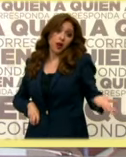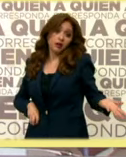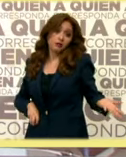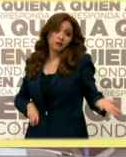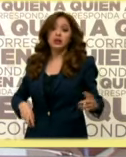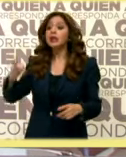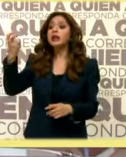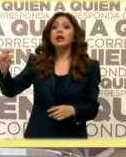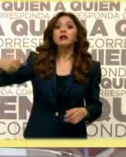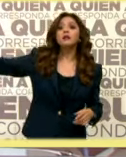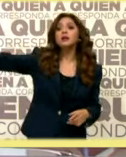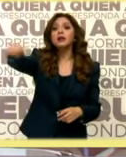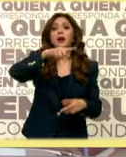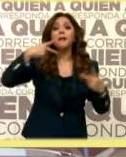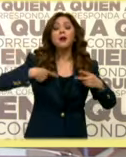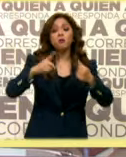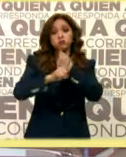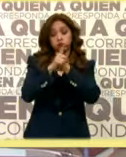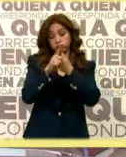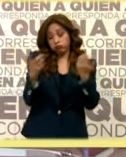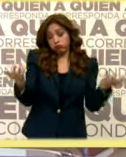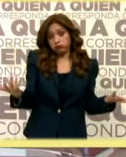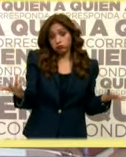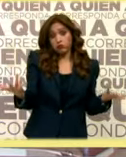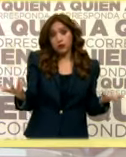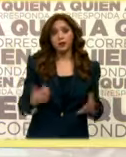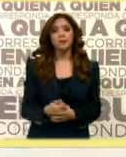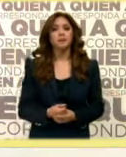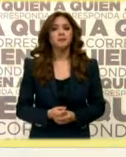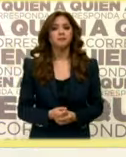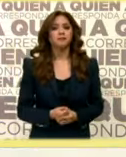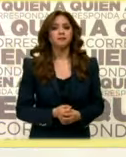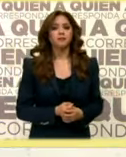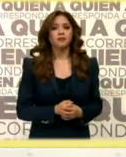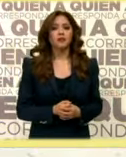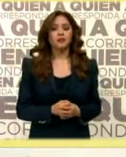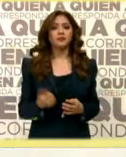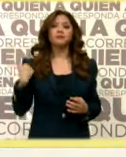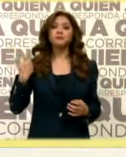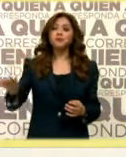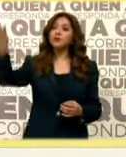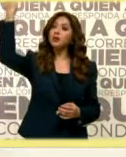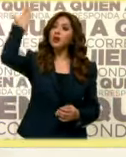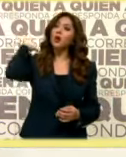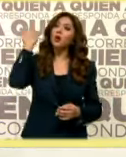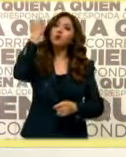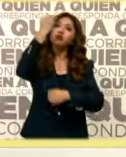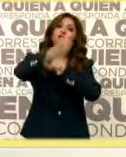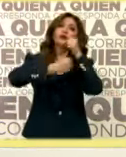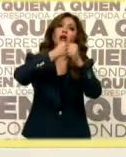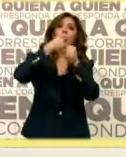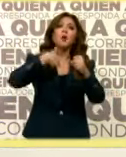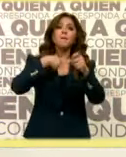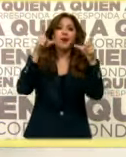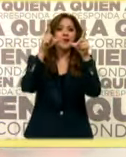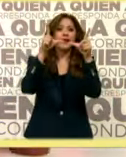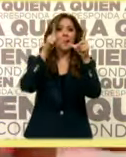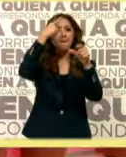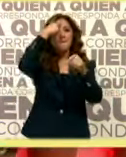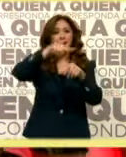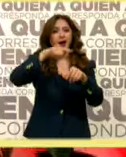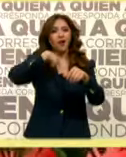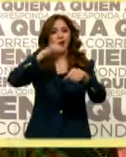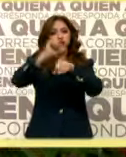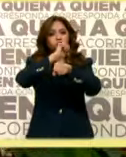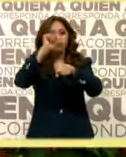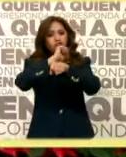todos. Hace muchos años, cuando saqué mi primer licencia de conducir, la saqué en la